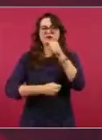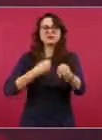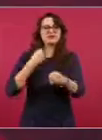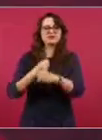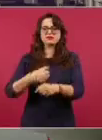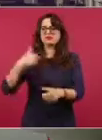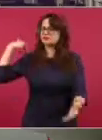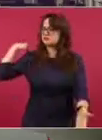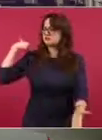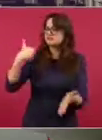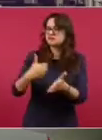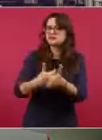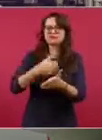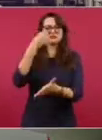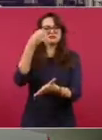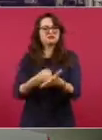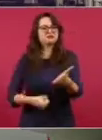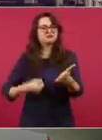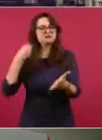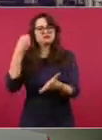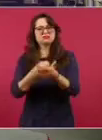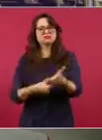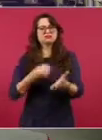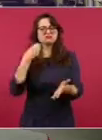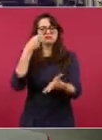y seguirá siendo pacífico.